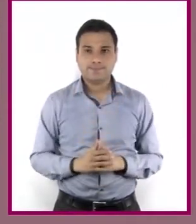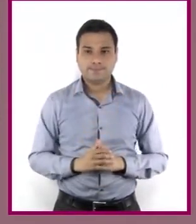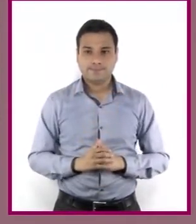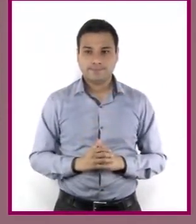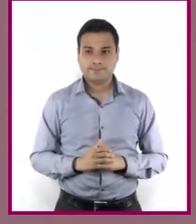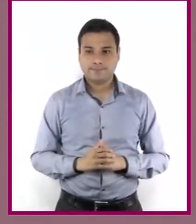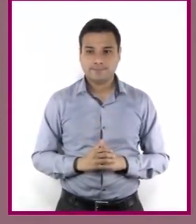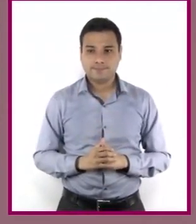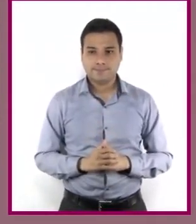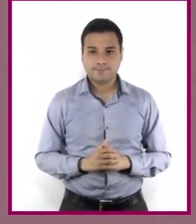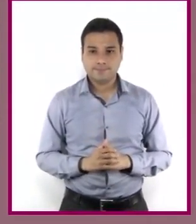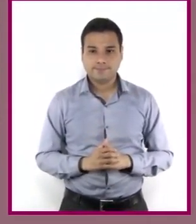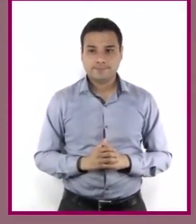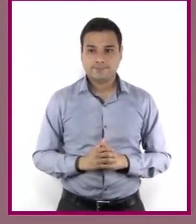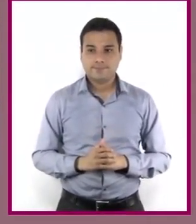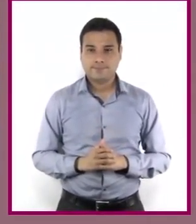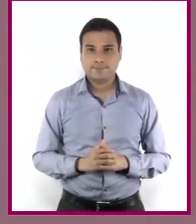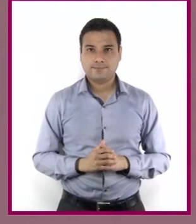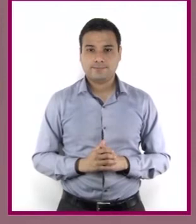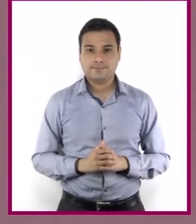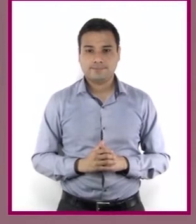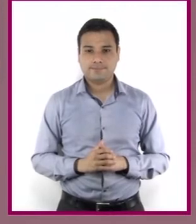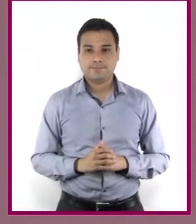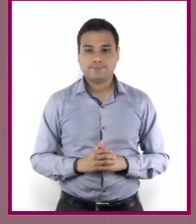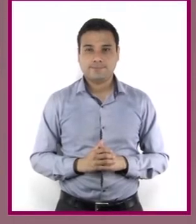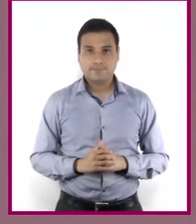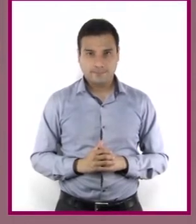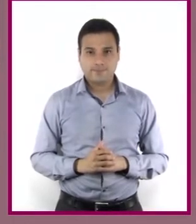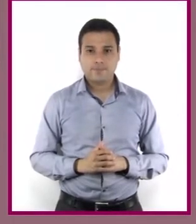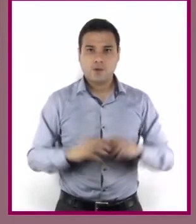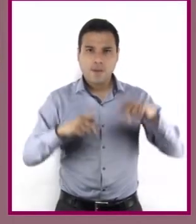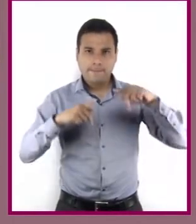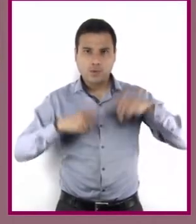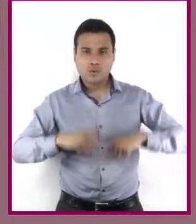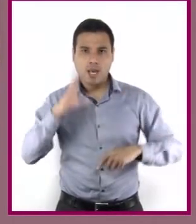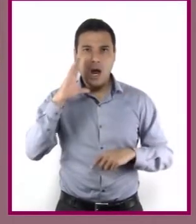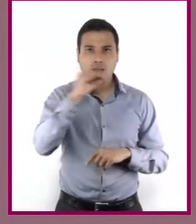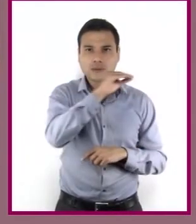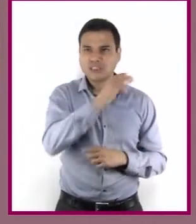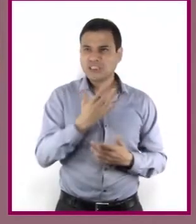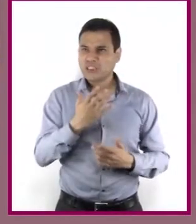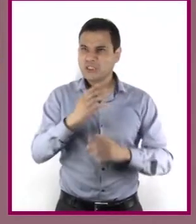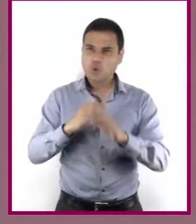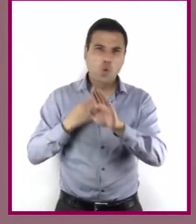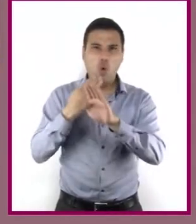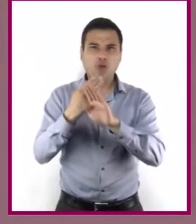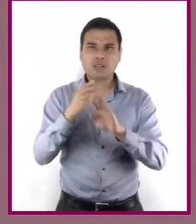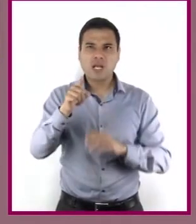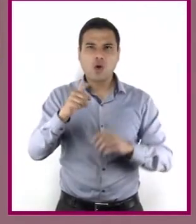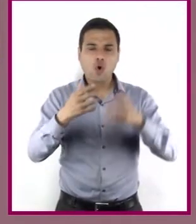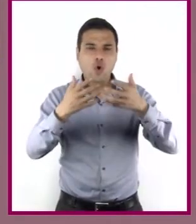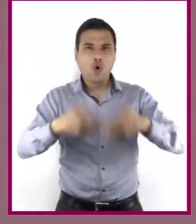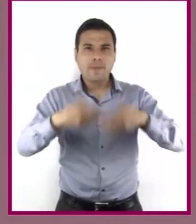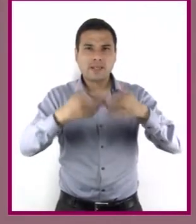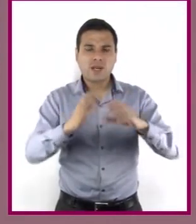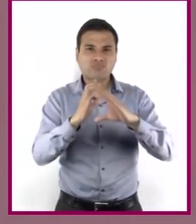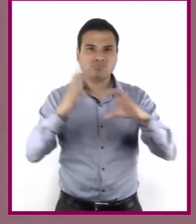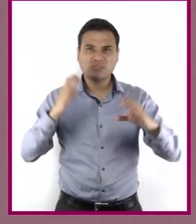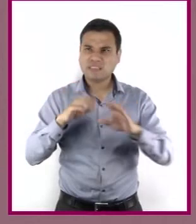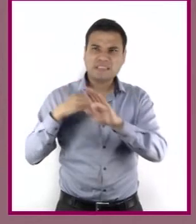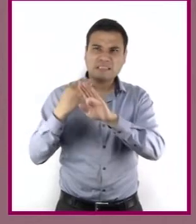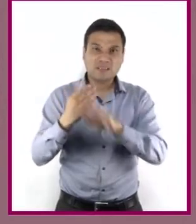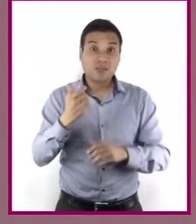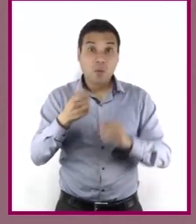La población afroamericana organizó un boicot contra la compañía de autobuses, lo que generó cuantiosas pérdidas